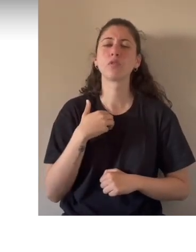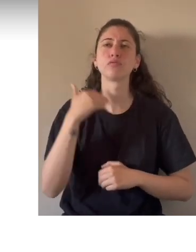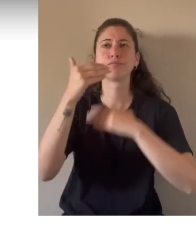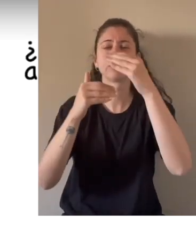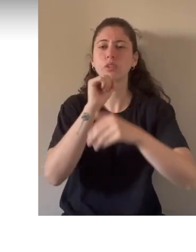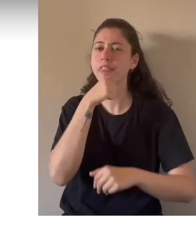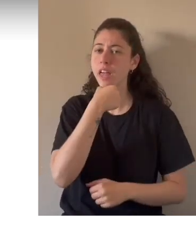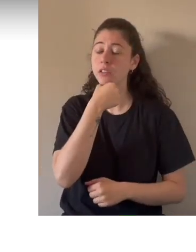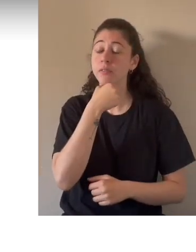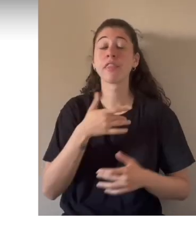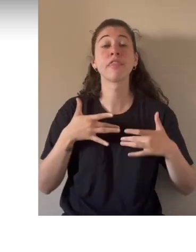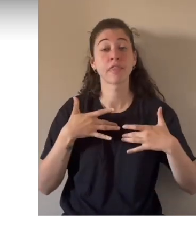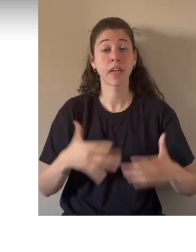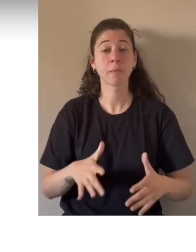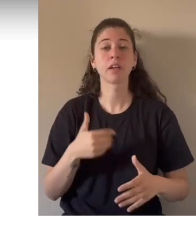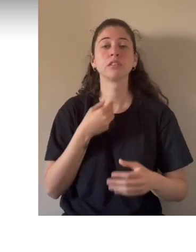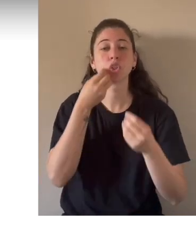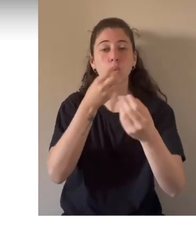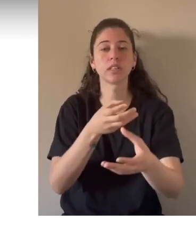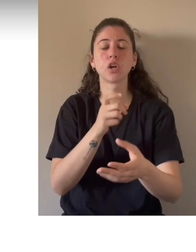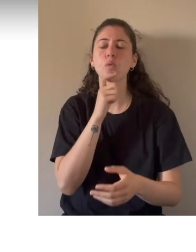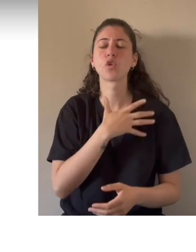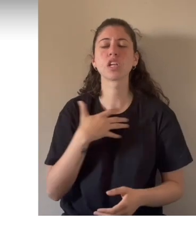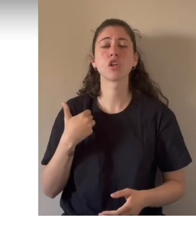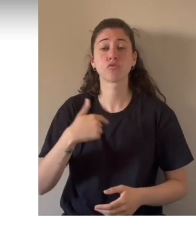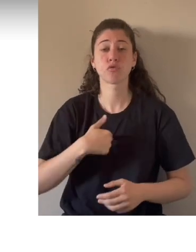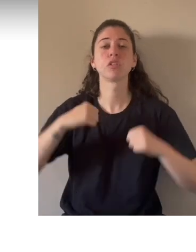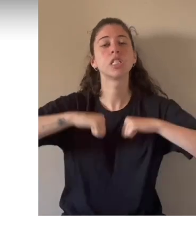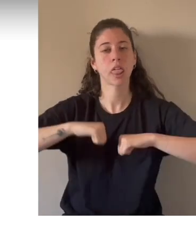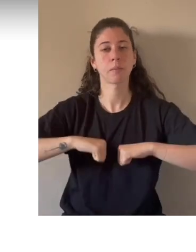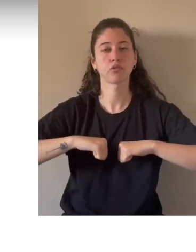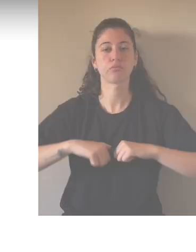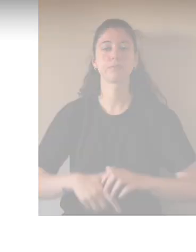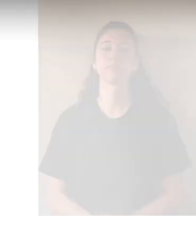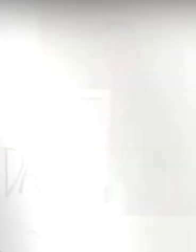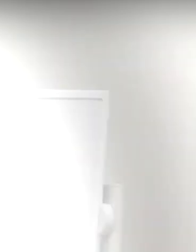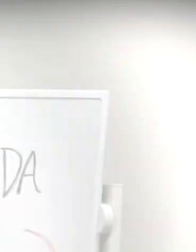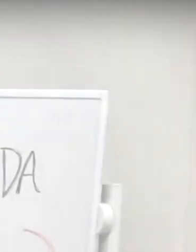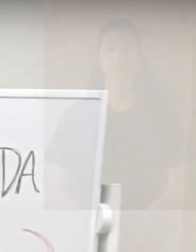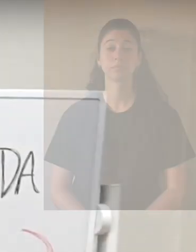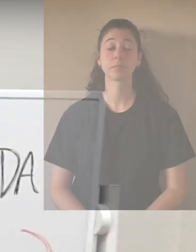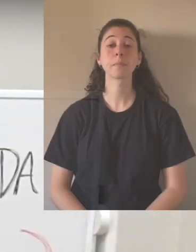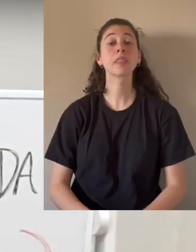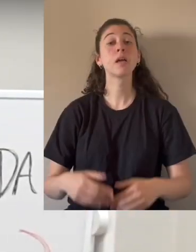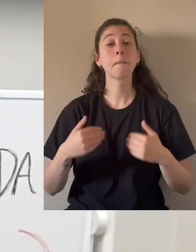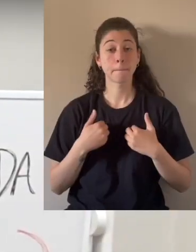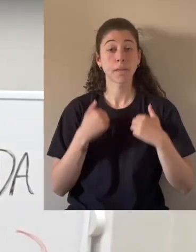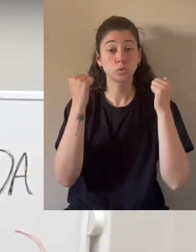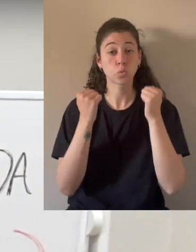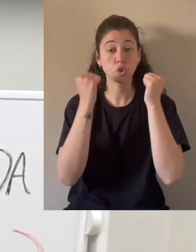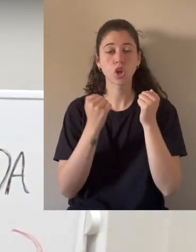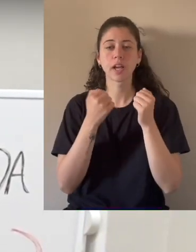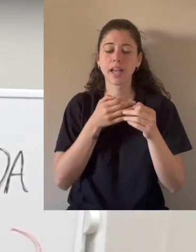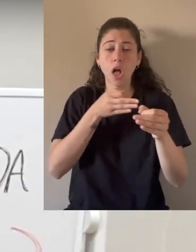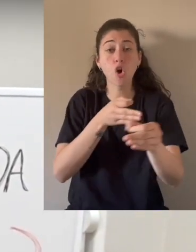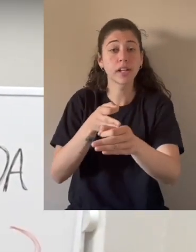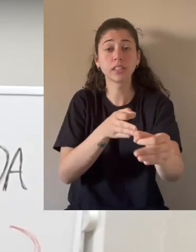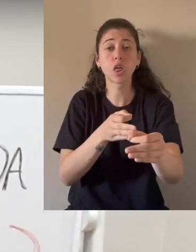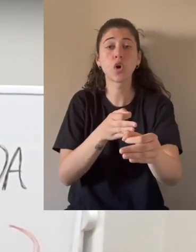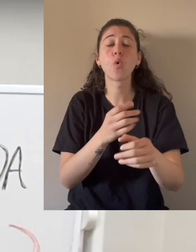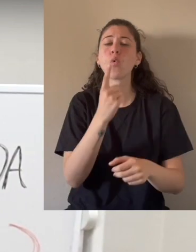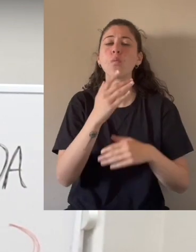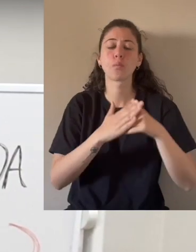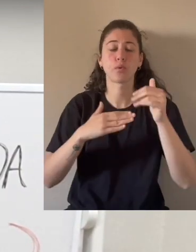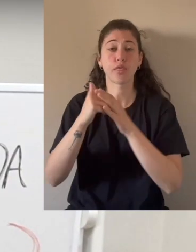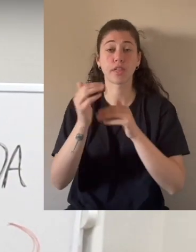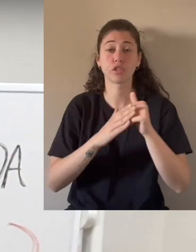preguntamos cómo queremos ser de ancianos? Déjame que te cuente cómo quiero ser yo de mayor. Mi tesis doctoral está orientada a